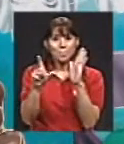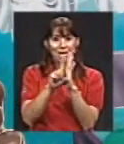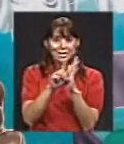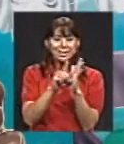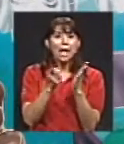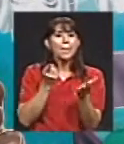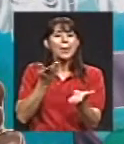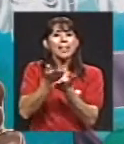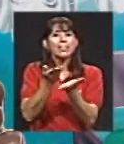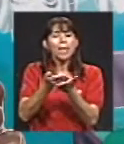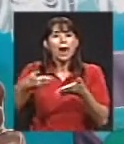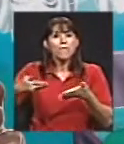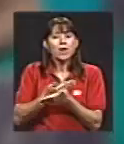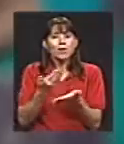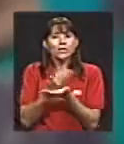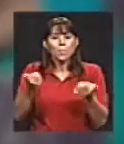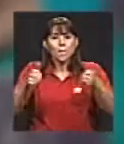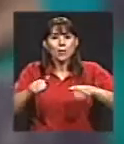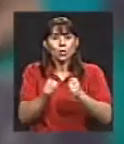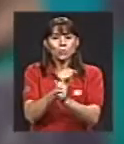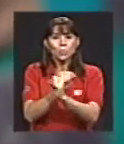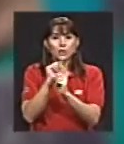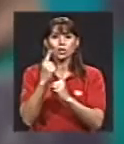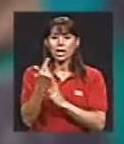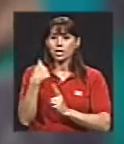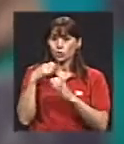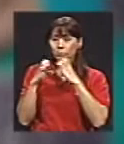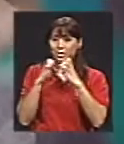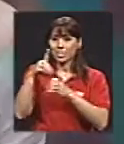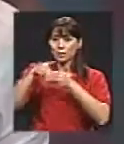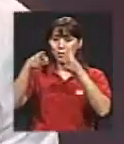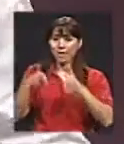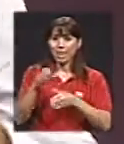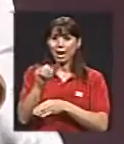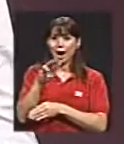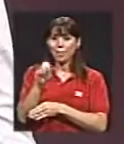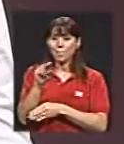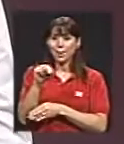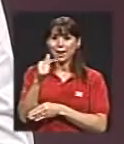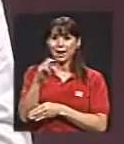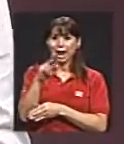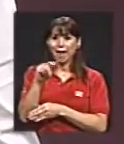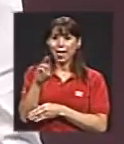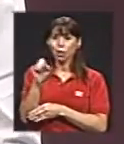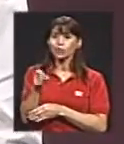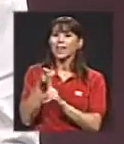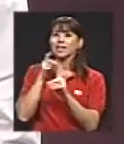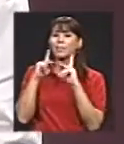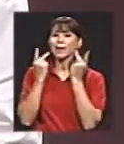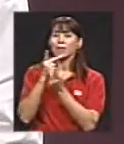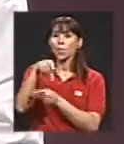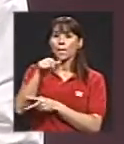con la seguridad social y estoy entrevistando a la diputada carmen granados del partido de acción ciudadana de cargo se nos decía que ustedes